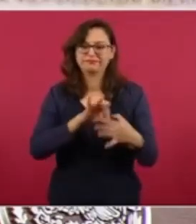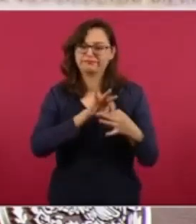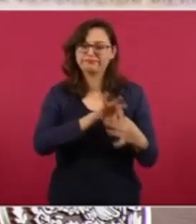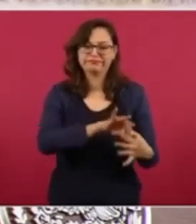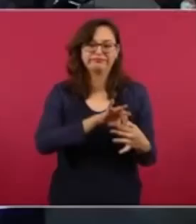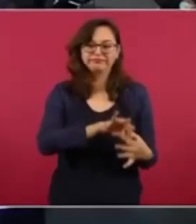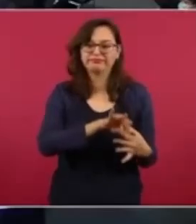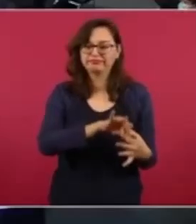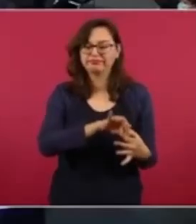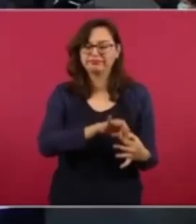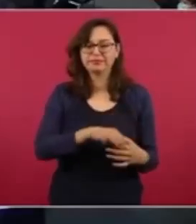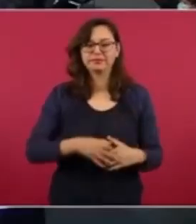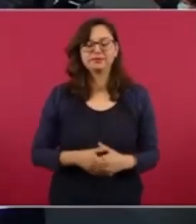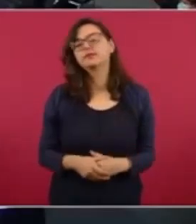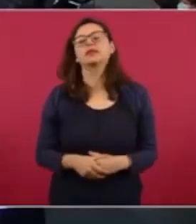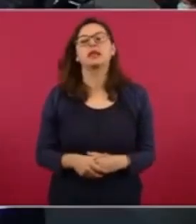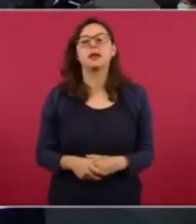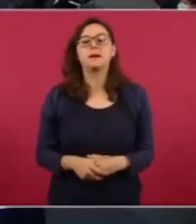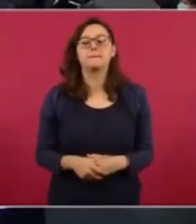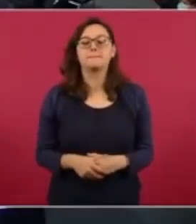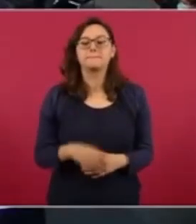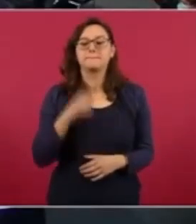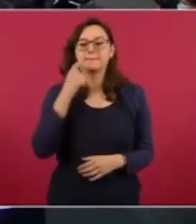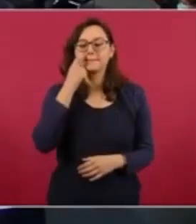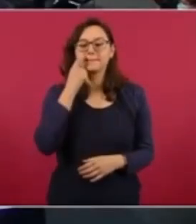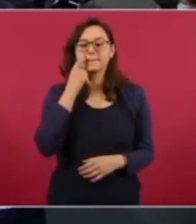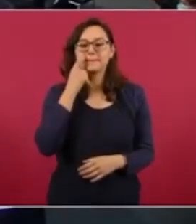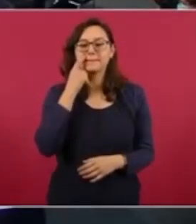Bueno, una que me cantó